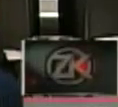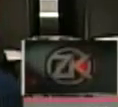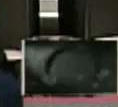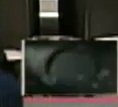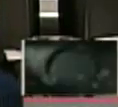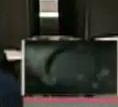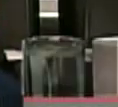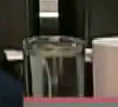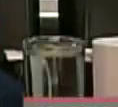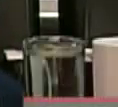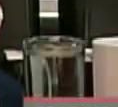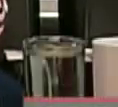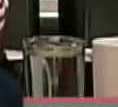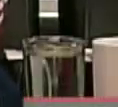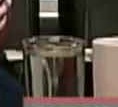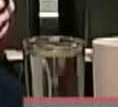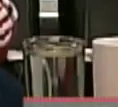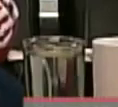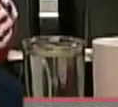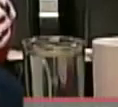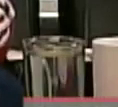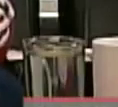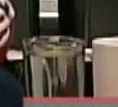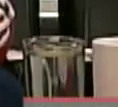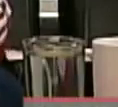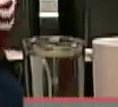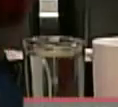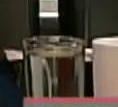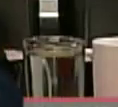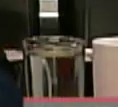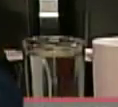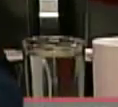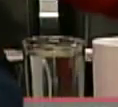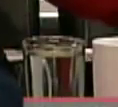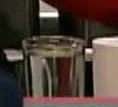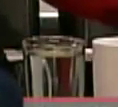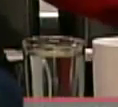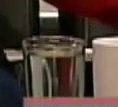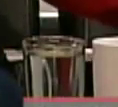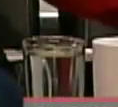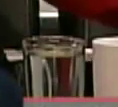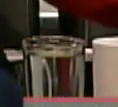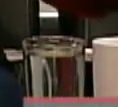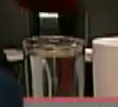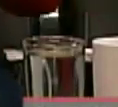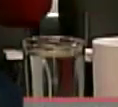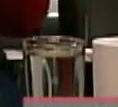¿ves? Y estamos viendo cómo pasaron